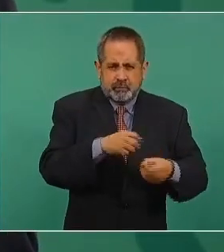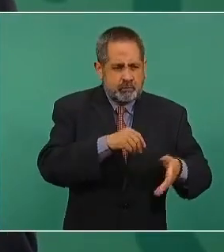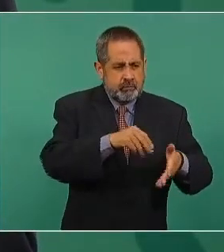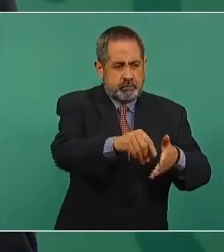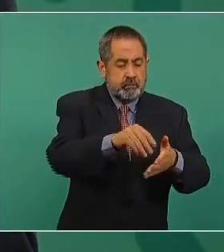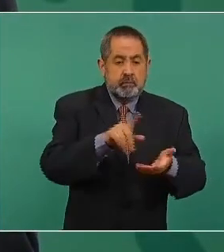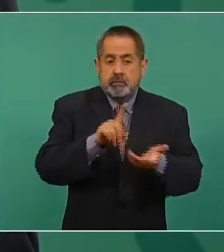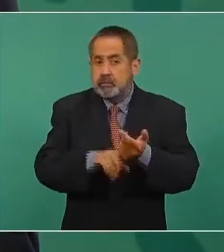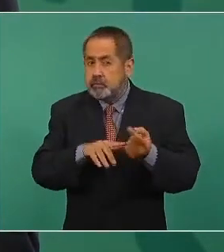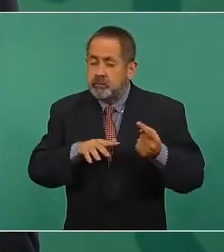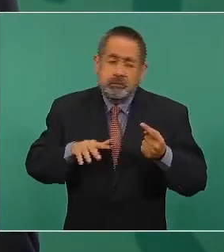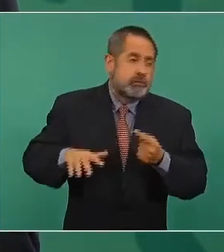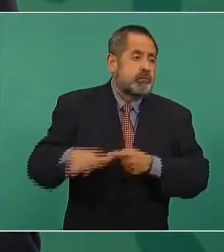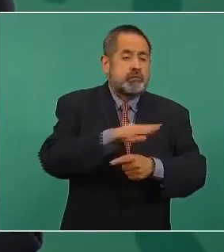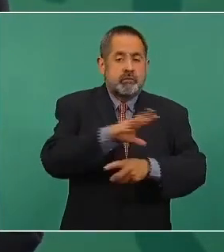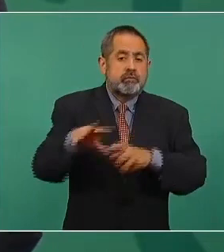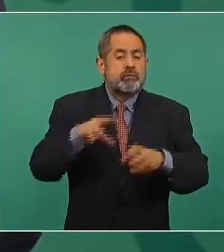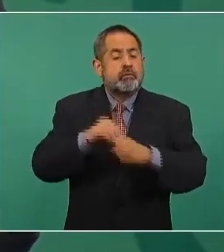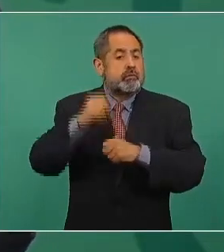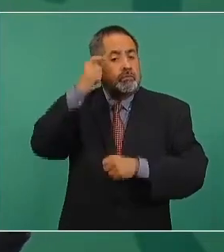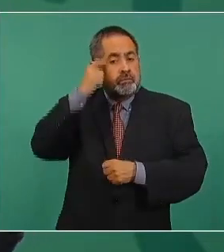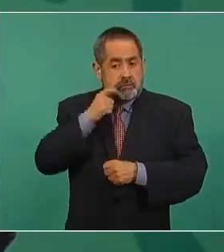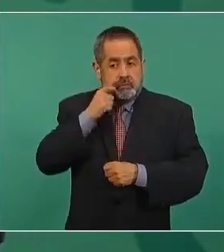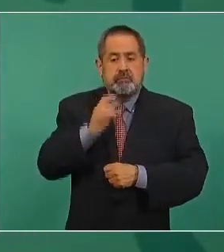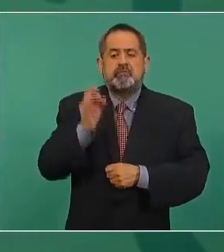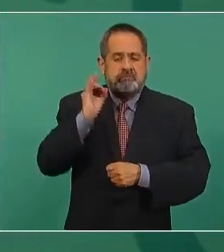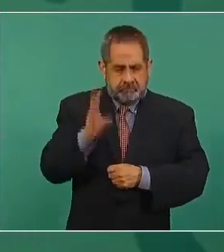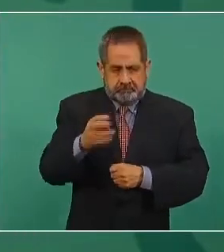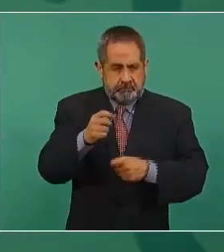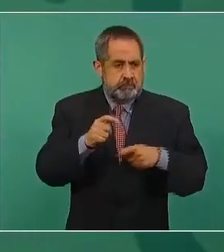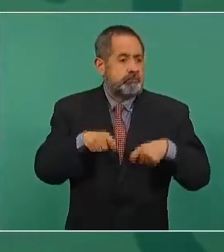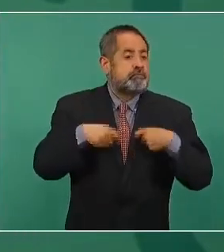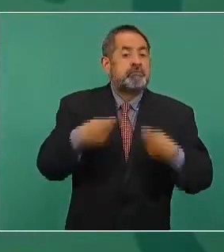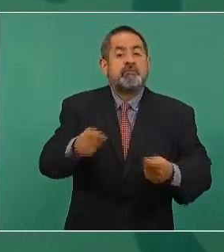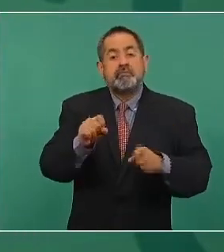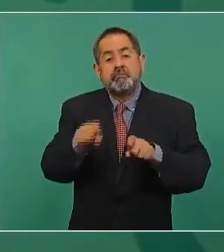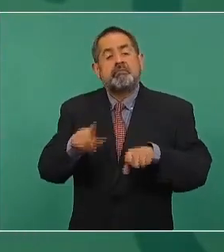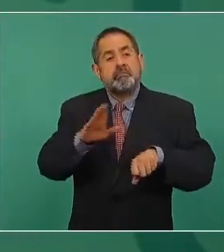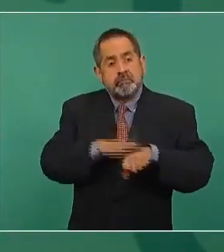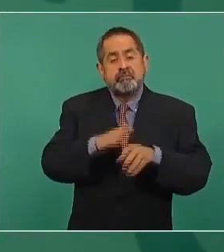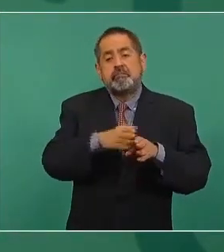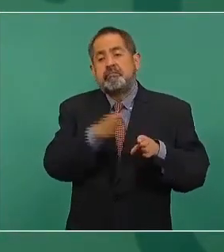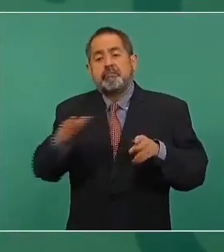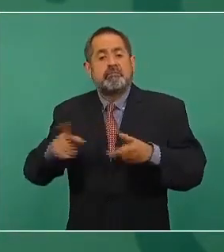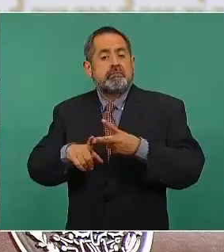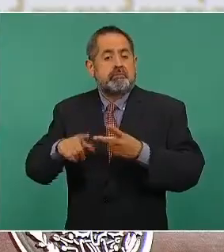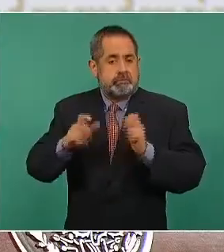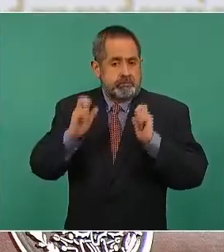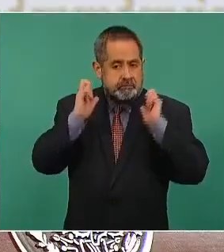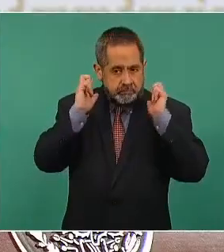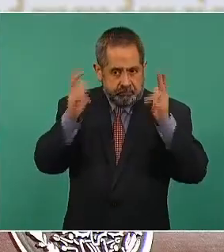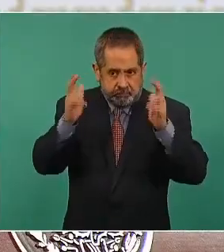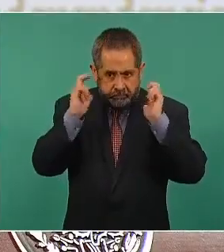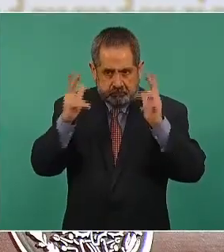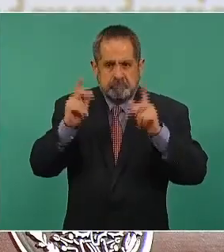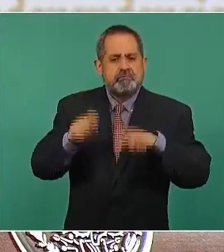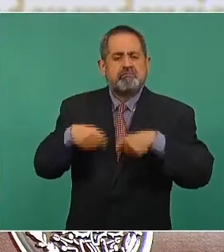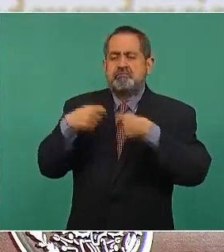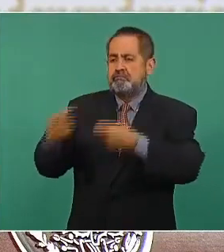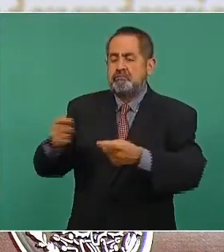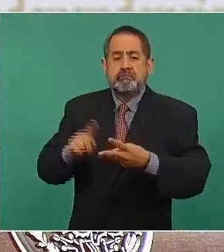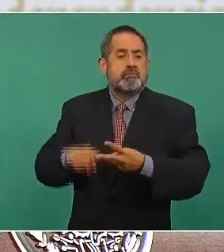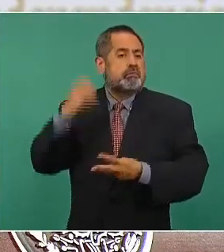de Guerrero, pero se amplía a Chiapas, se amplía